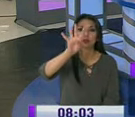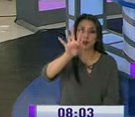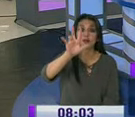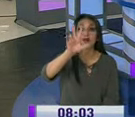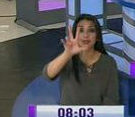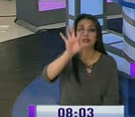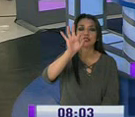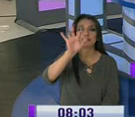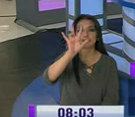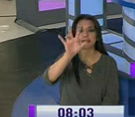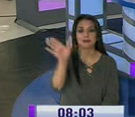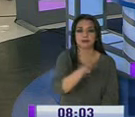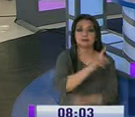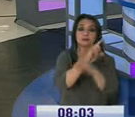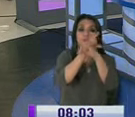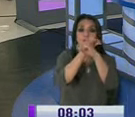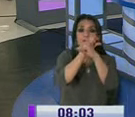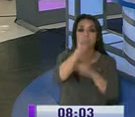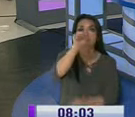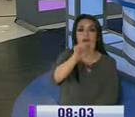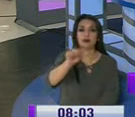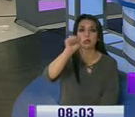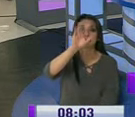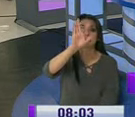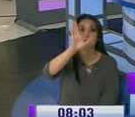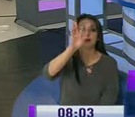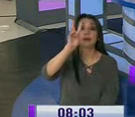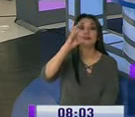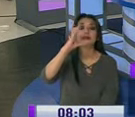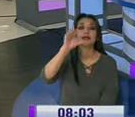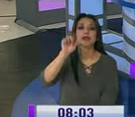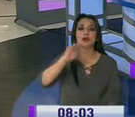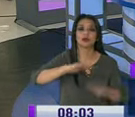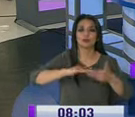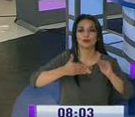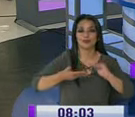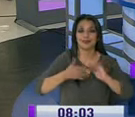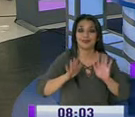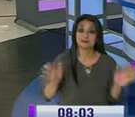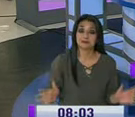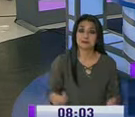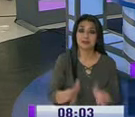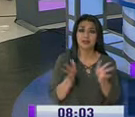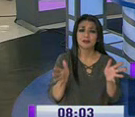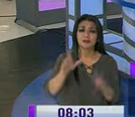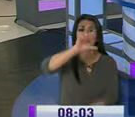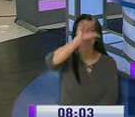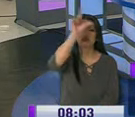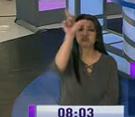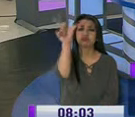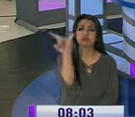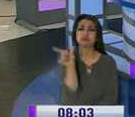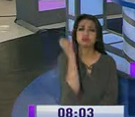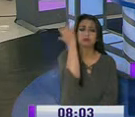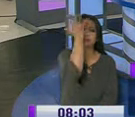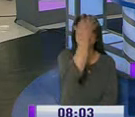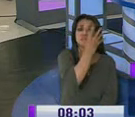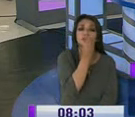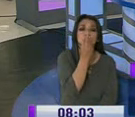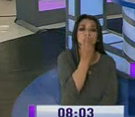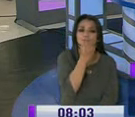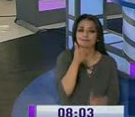098-518-4393. Y el Twitter TVC en la comunidad para que nos tuitee. De esta manera, con mucho ánimo, con una luna hermosísima,